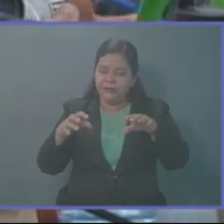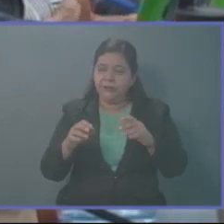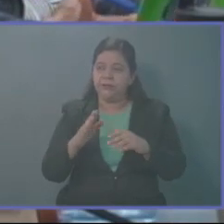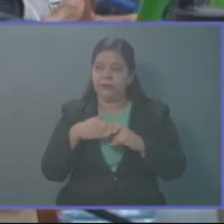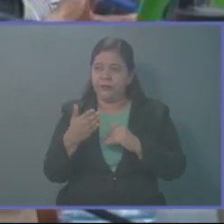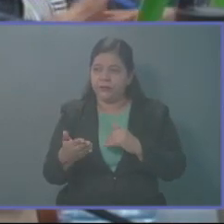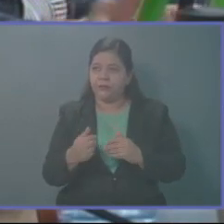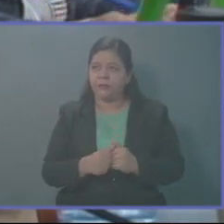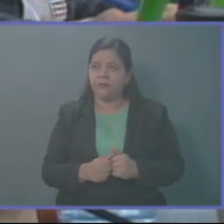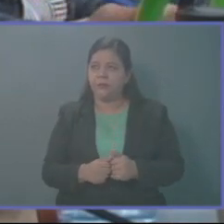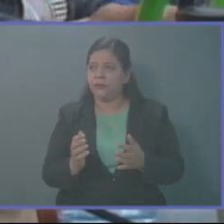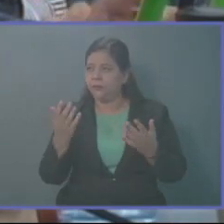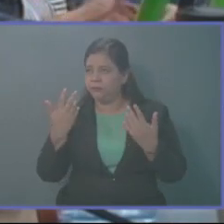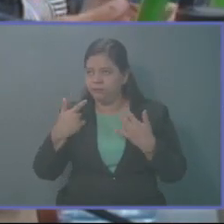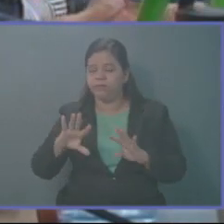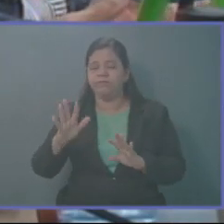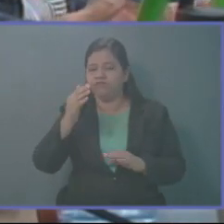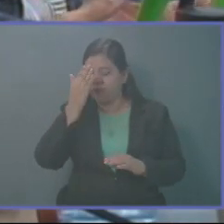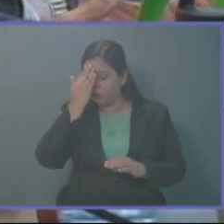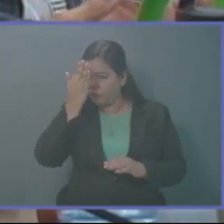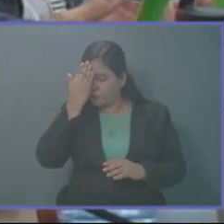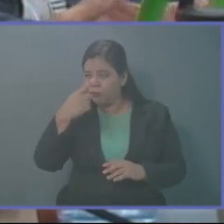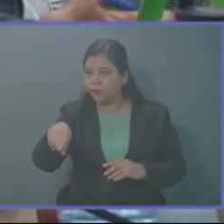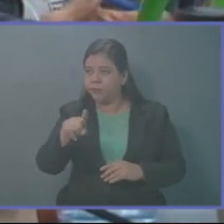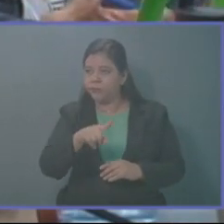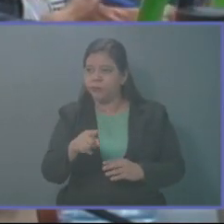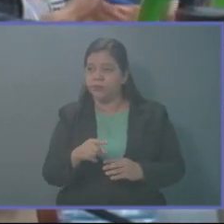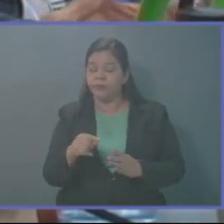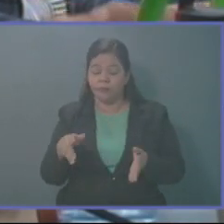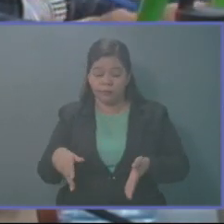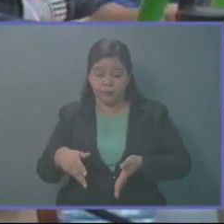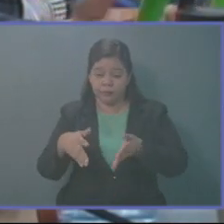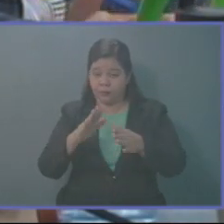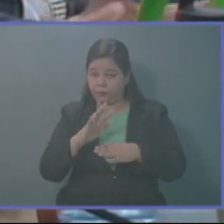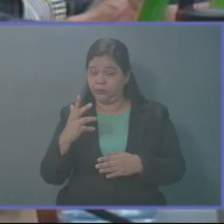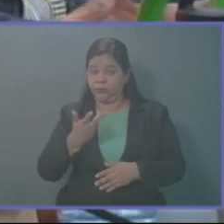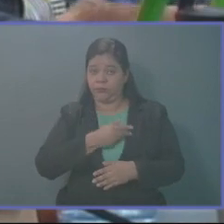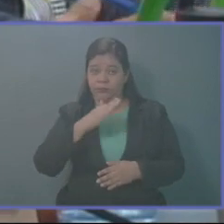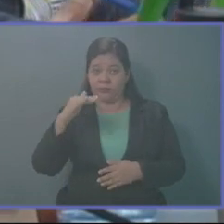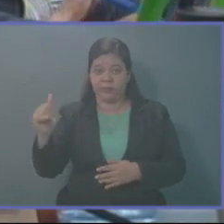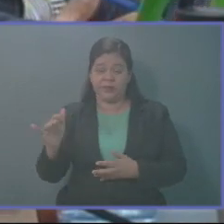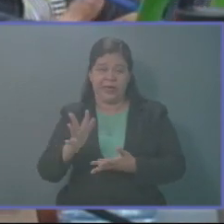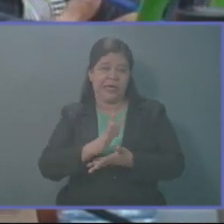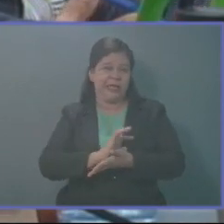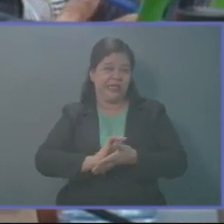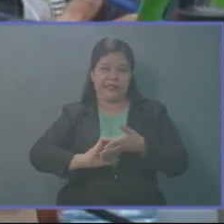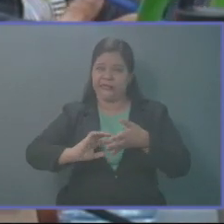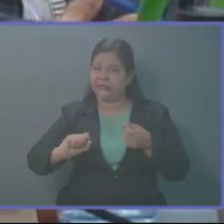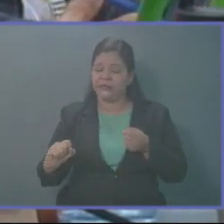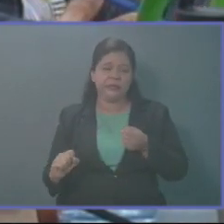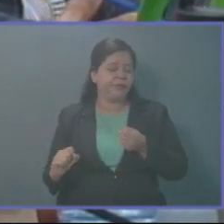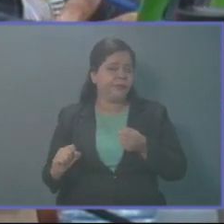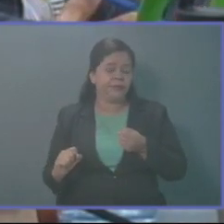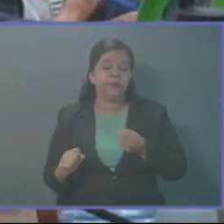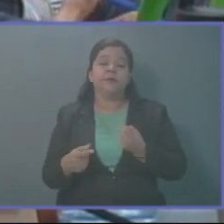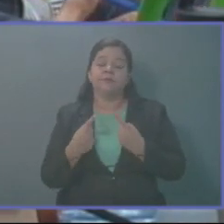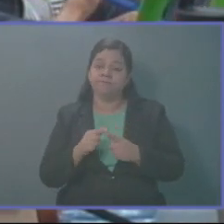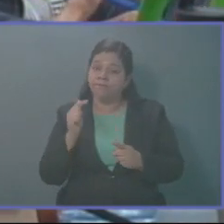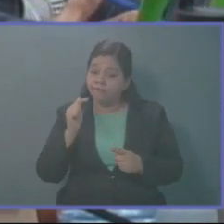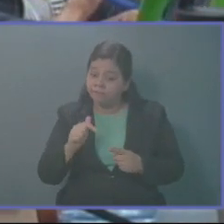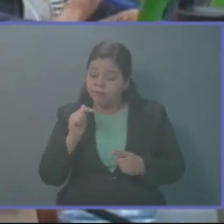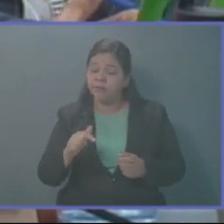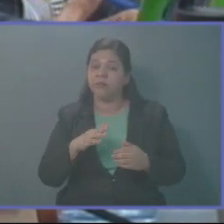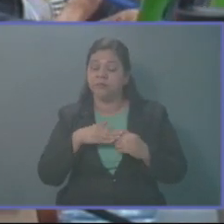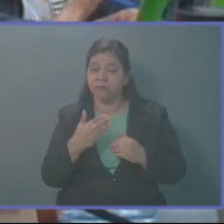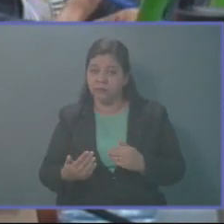es normal y usual, la red vial muy deteriorada, y que eso lo terminan